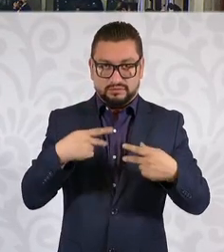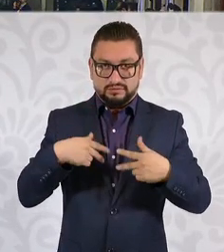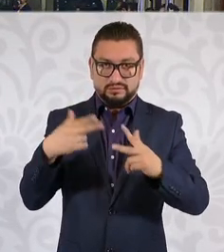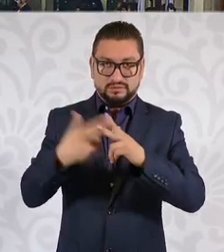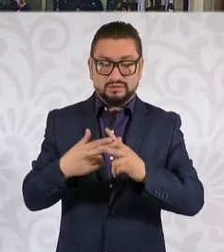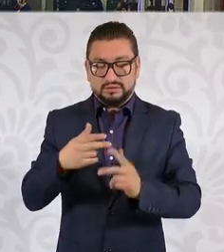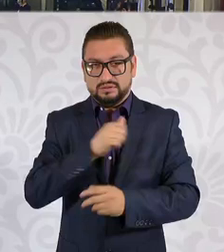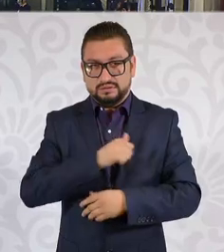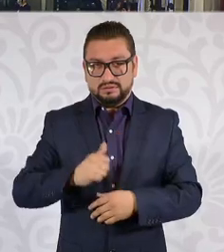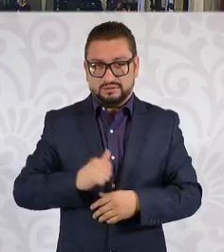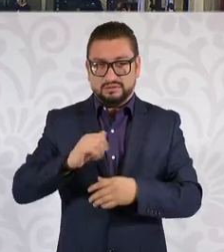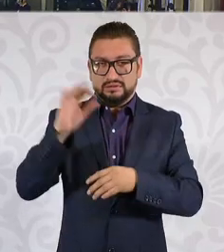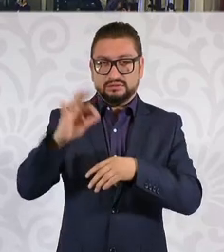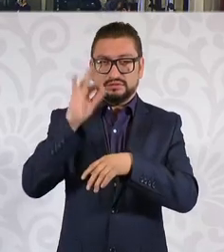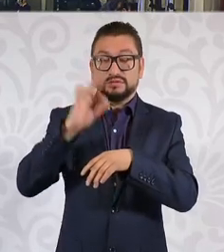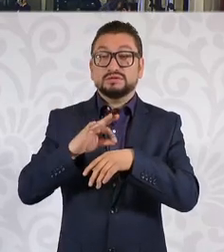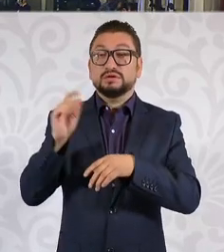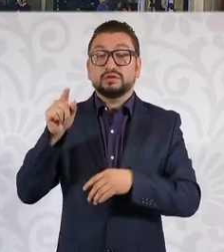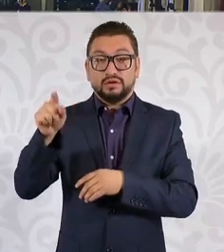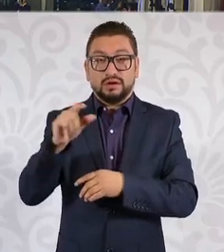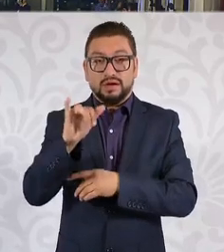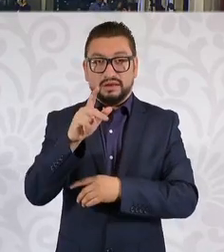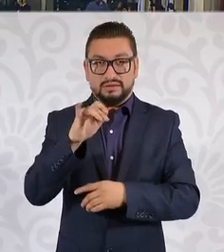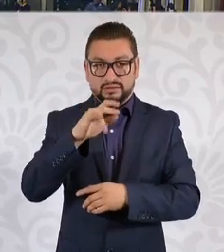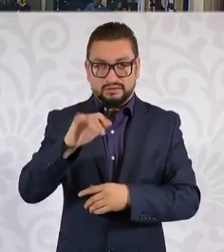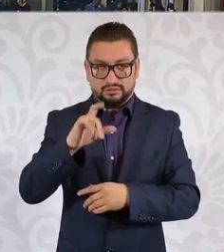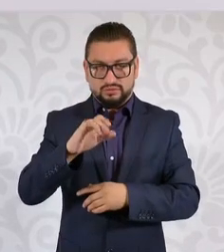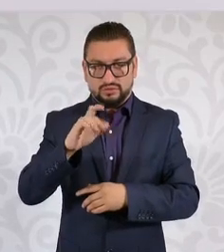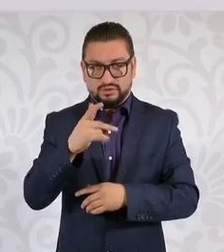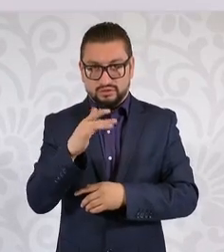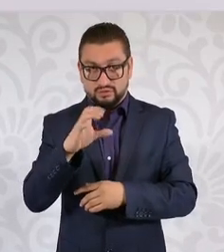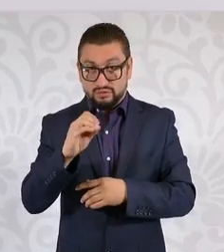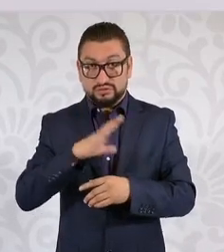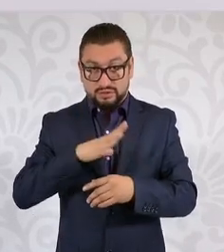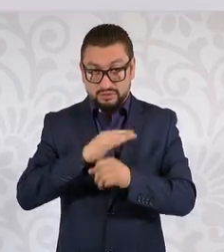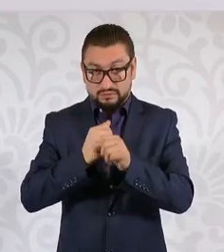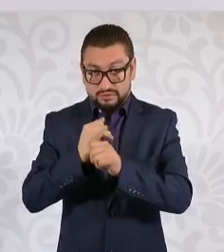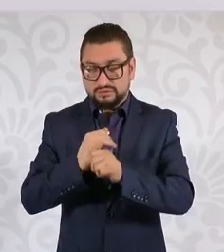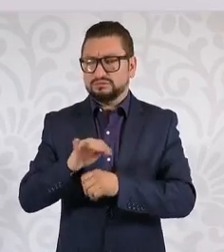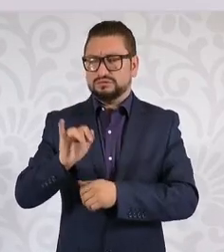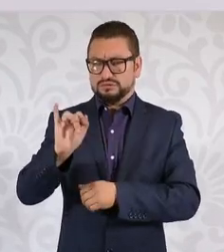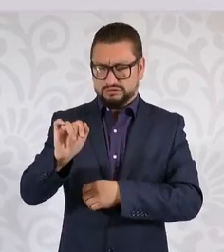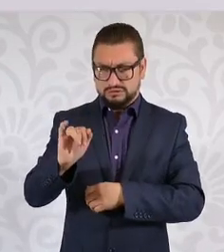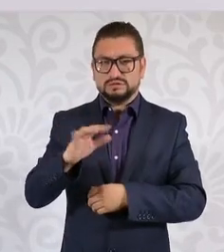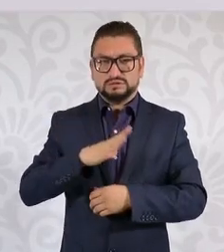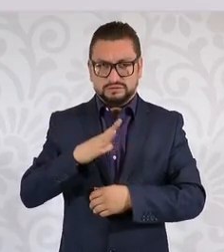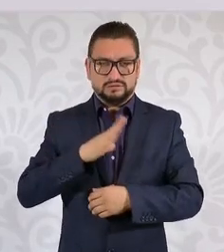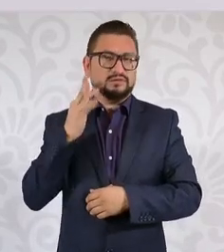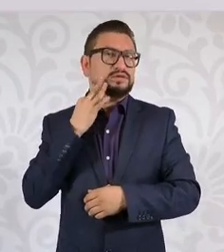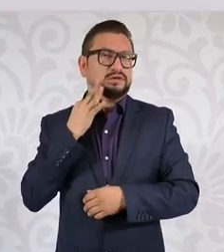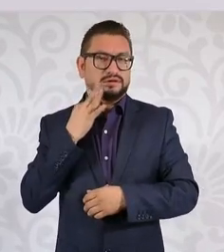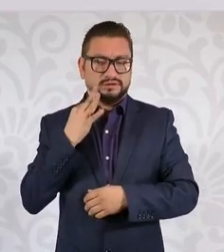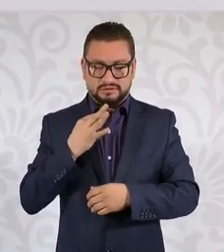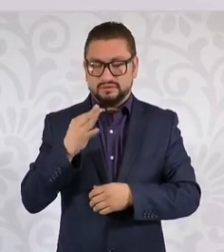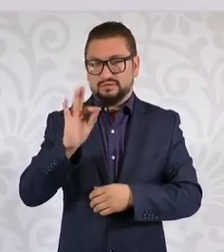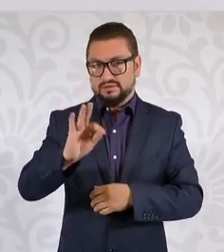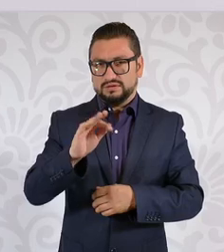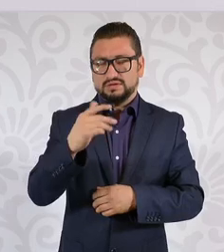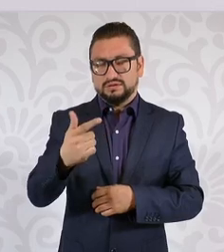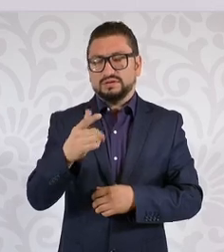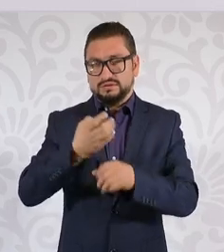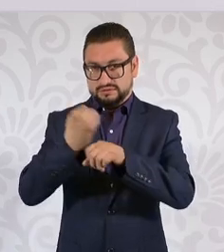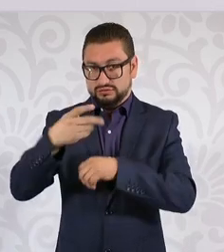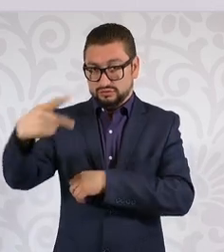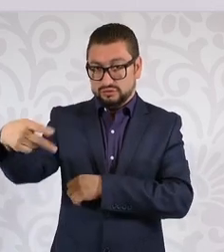de Chilpancingo, Alejandro Arcos? Sí, se está trabajando con la Fiscalía General del